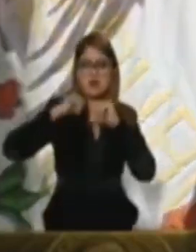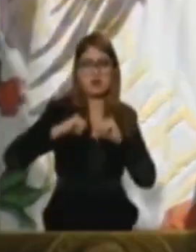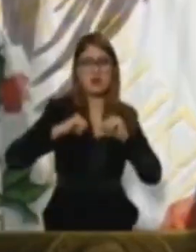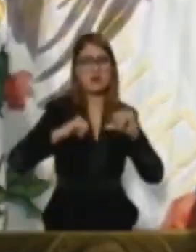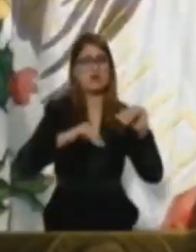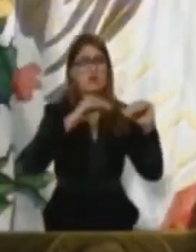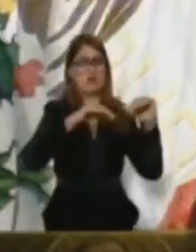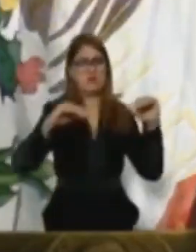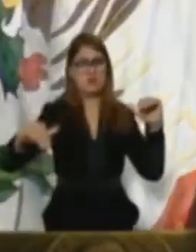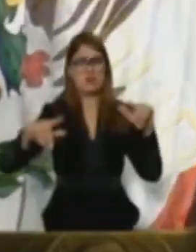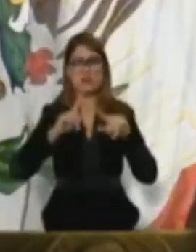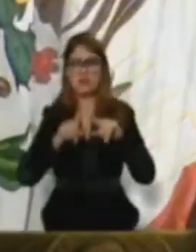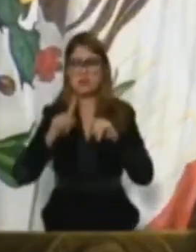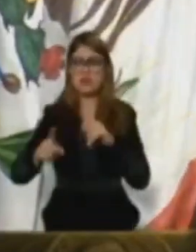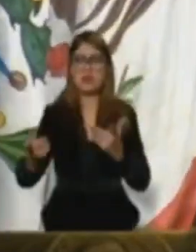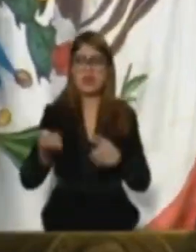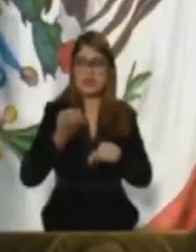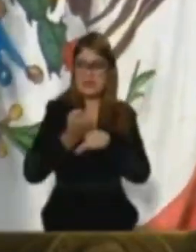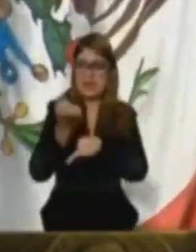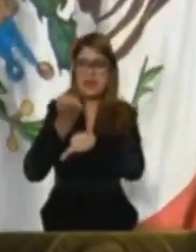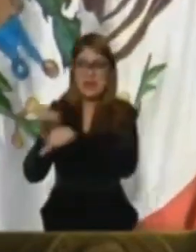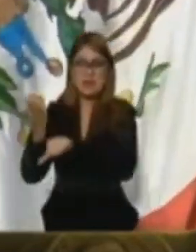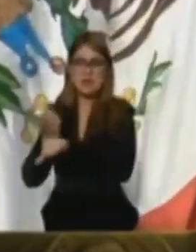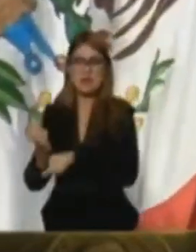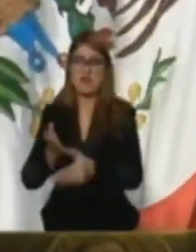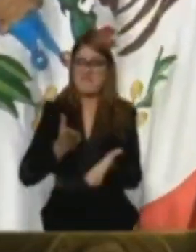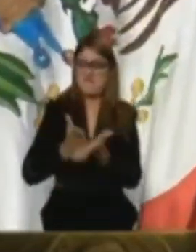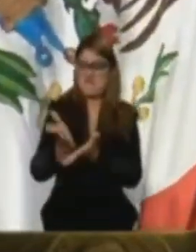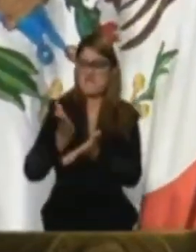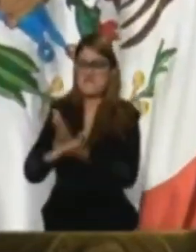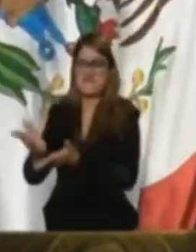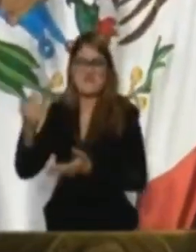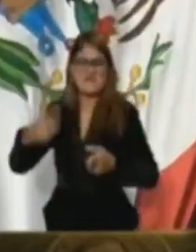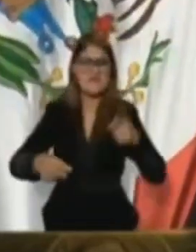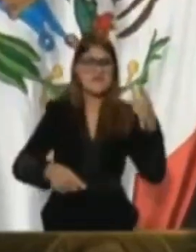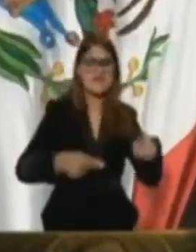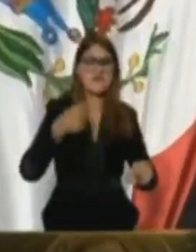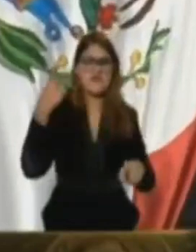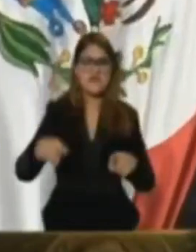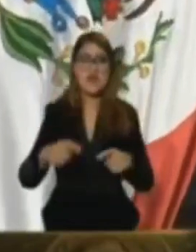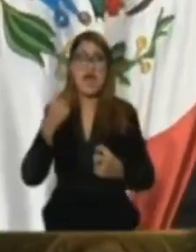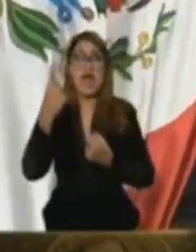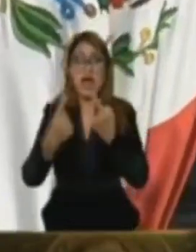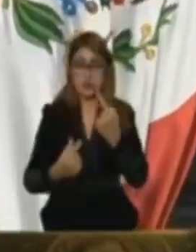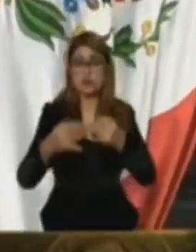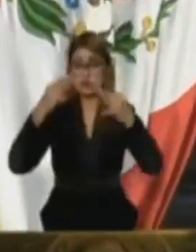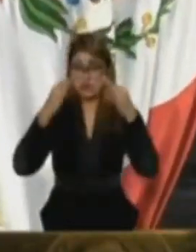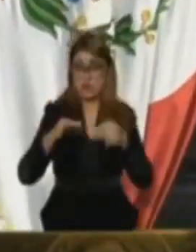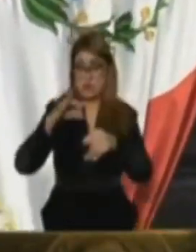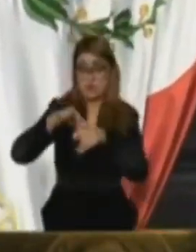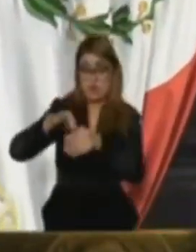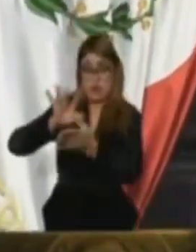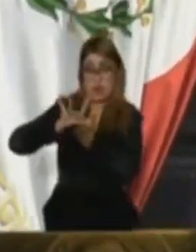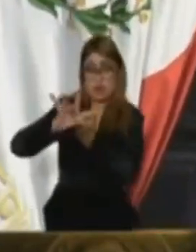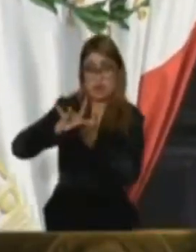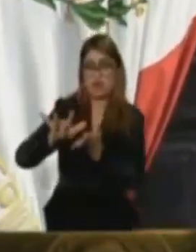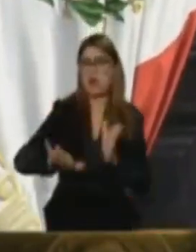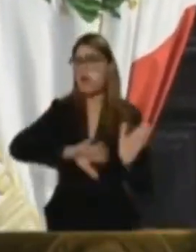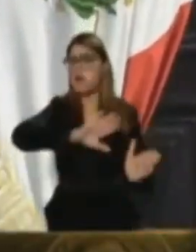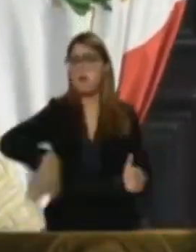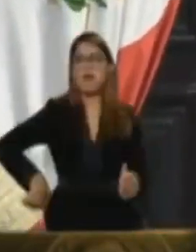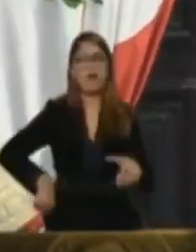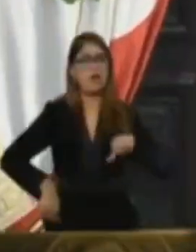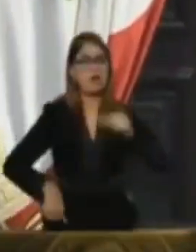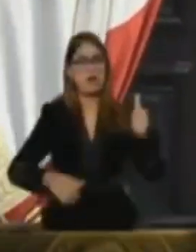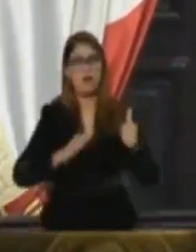estados, quitando a los gobernadores constitucionales e imponiendo gobernadores militares que se encargarán de burlar a los pueblos por